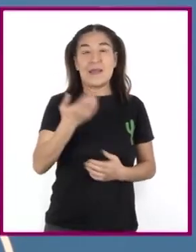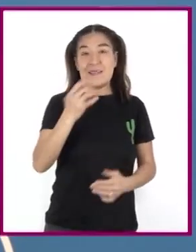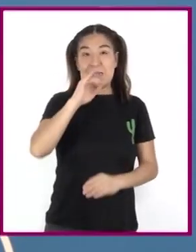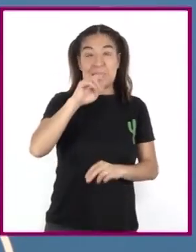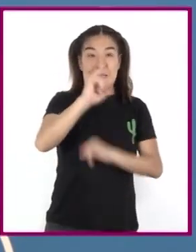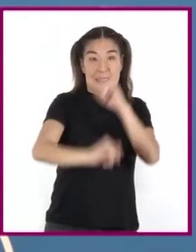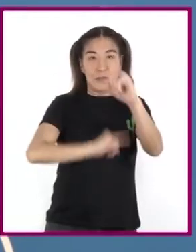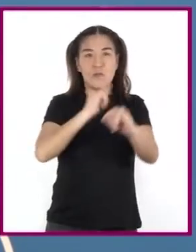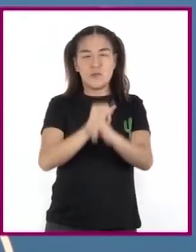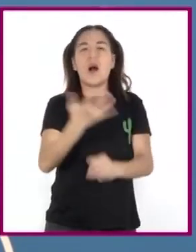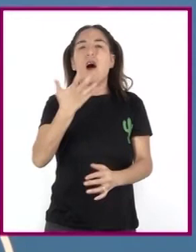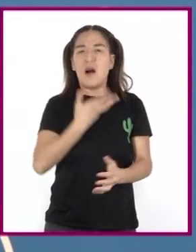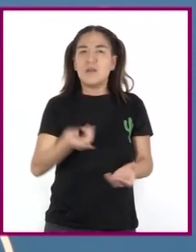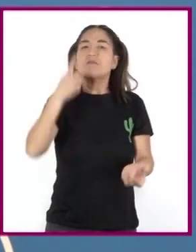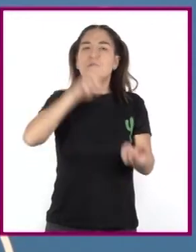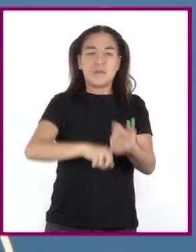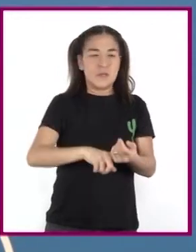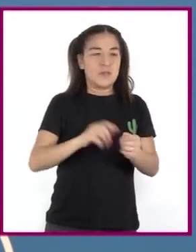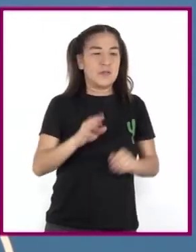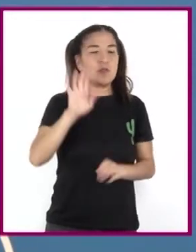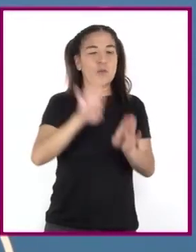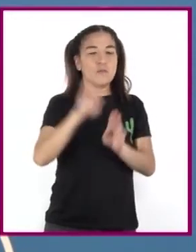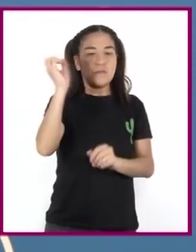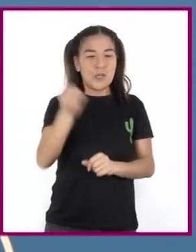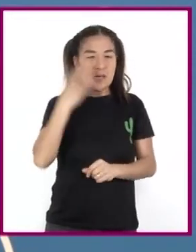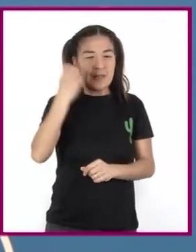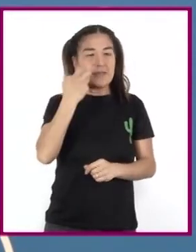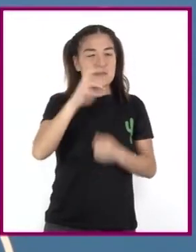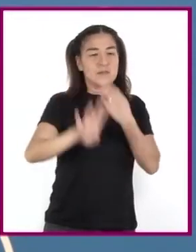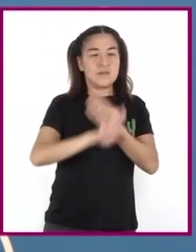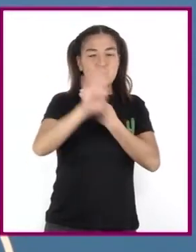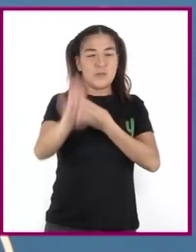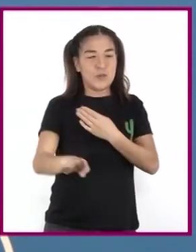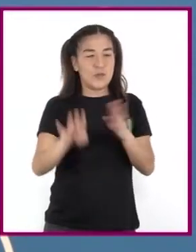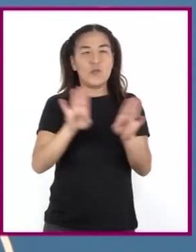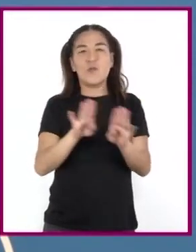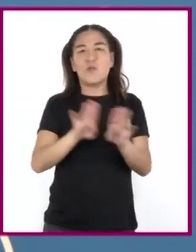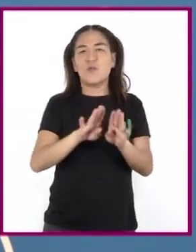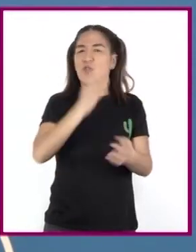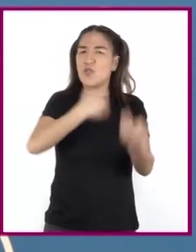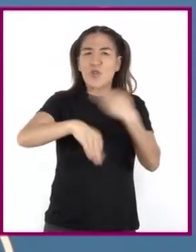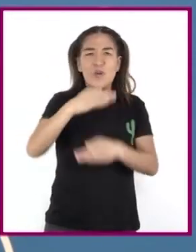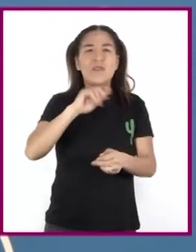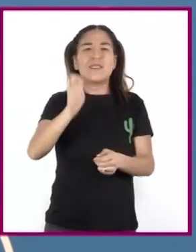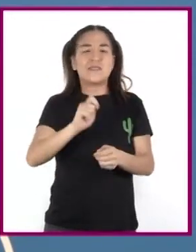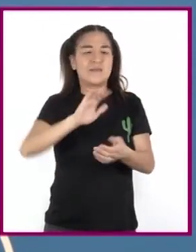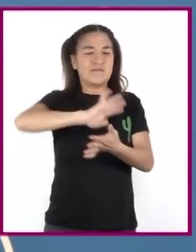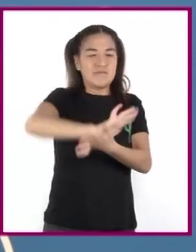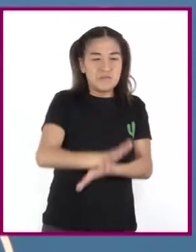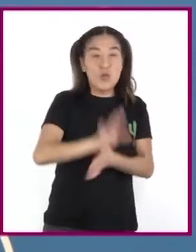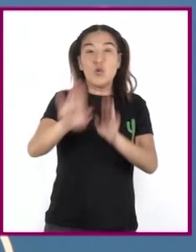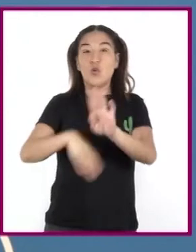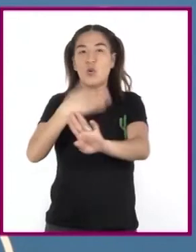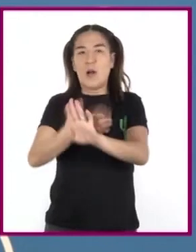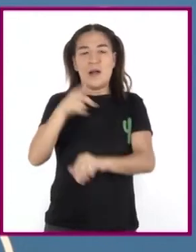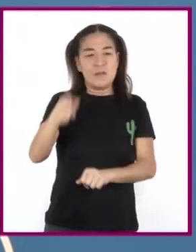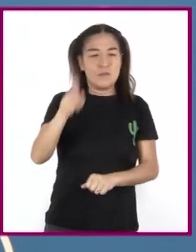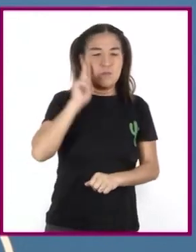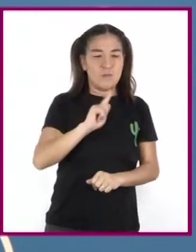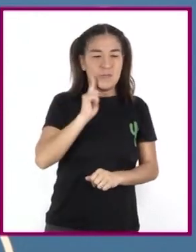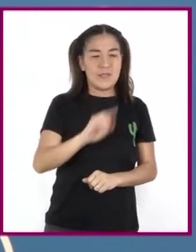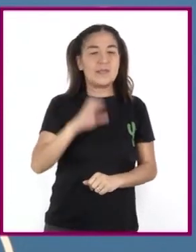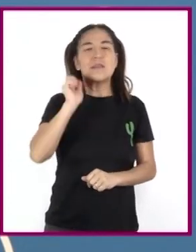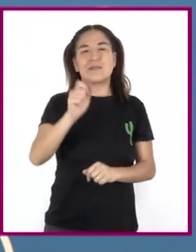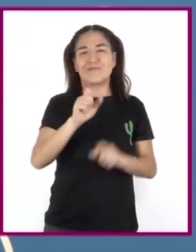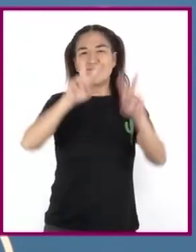se cuenta con la Convención sobre la Eliminación de Todas las Formas de Discriminación contra la Mujer, CEDAW, por